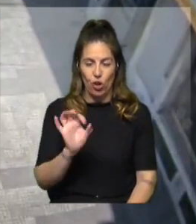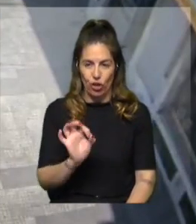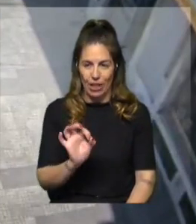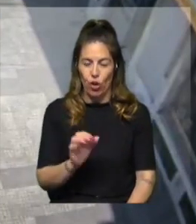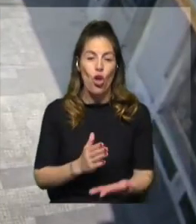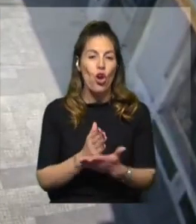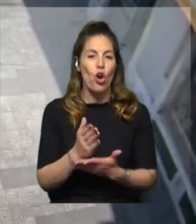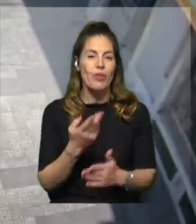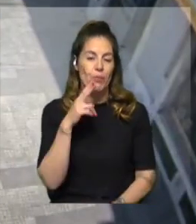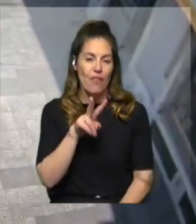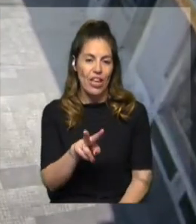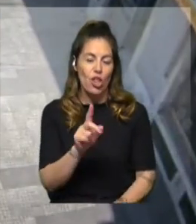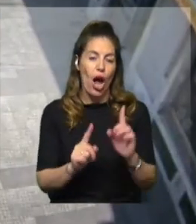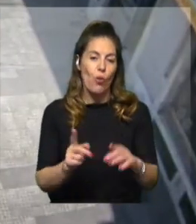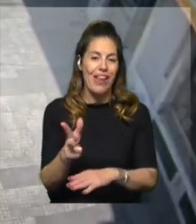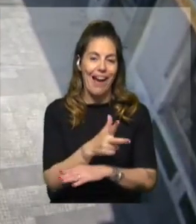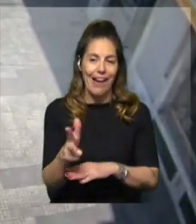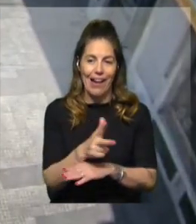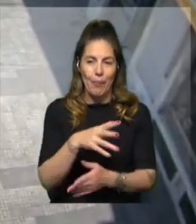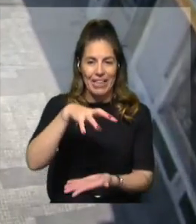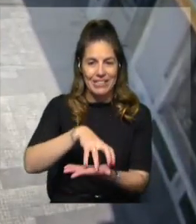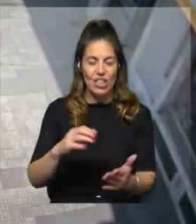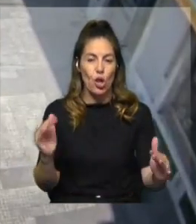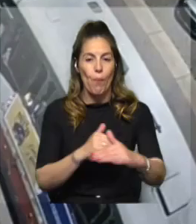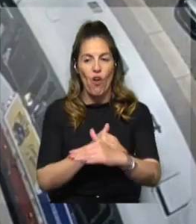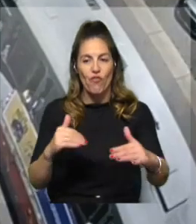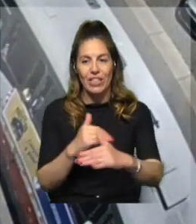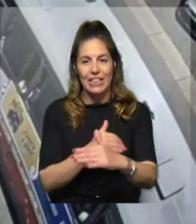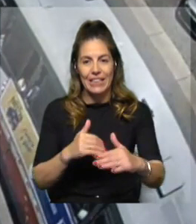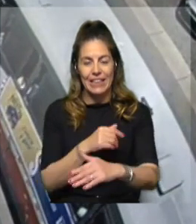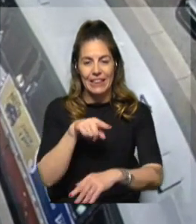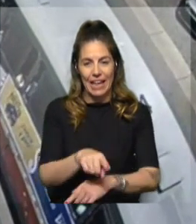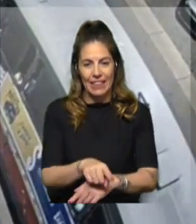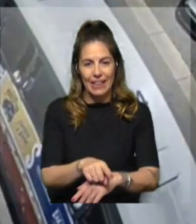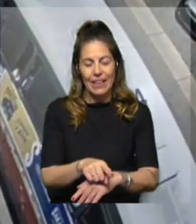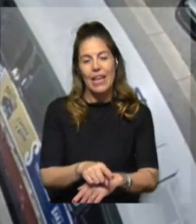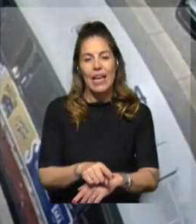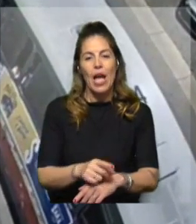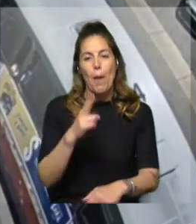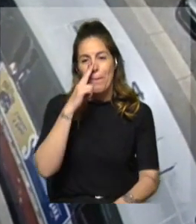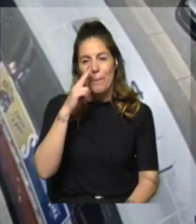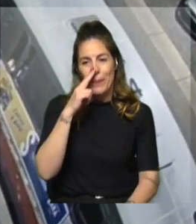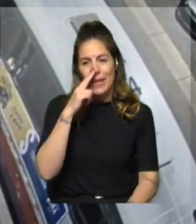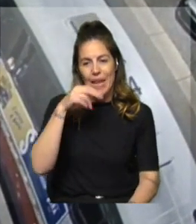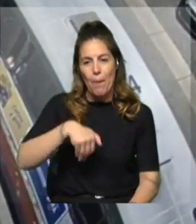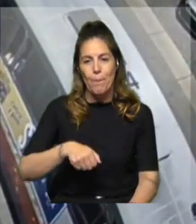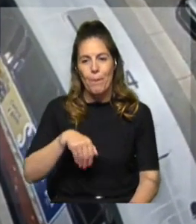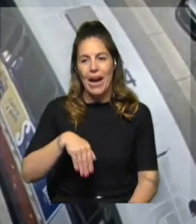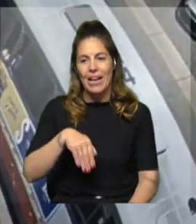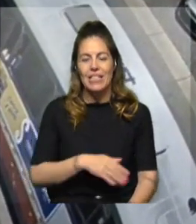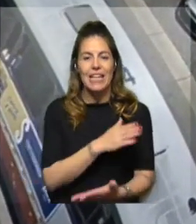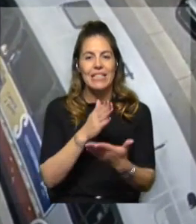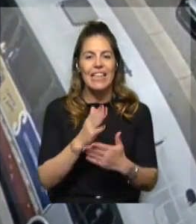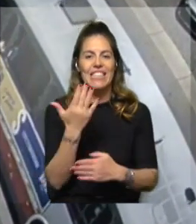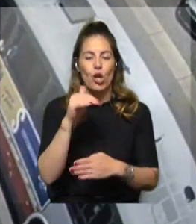Como siempre, viendo allí algunas de las cámaras del Centro de Gestión de Movilidad, Asunción entre Minas y Magallanes, hay una armado de grúa hasta las 5